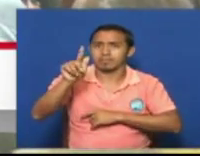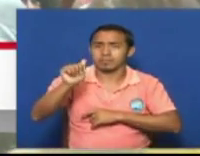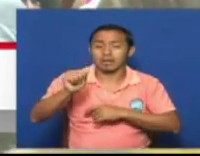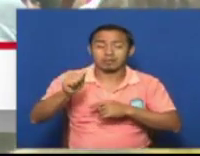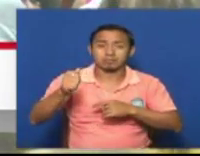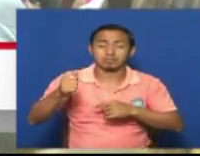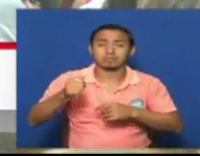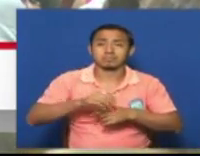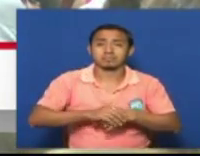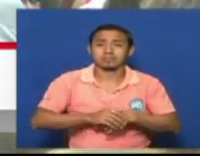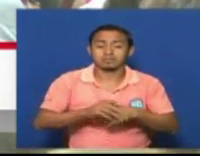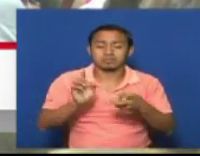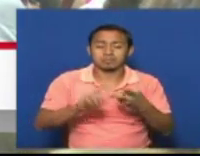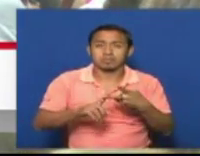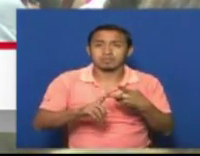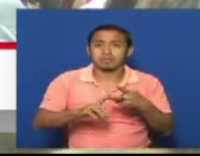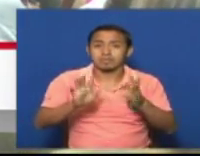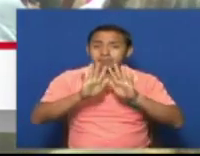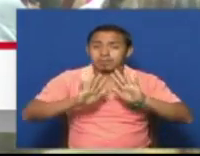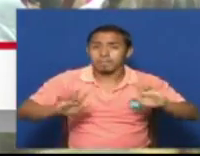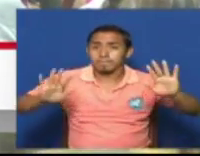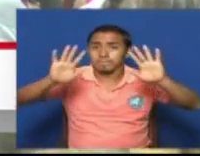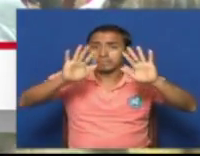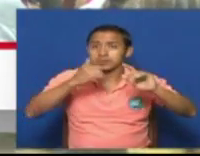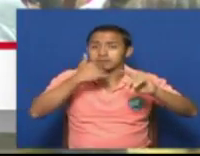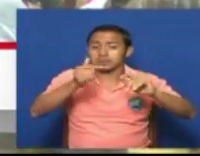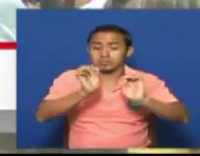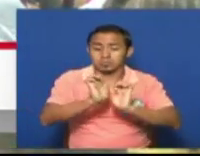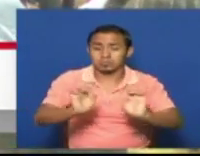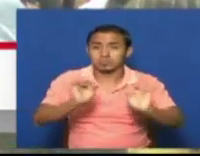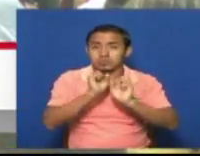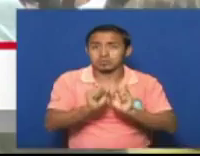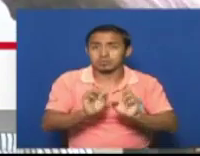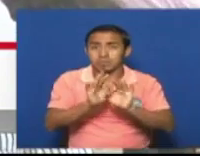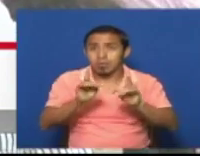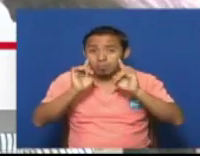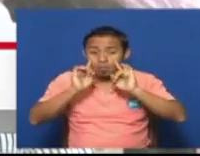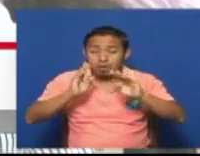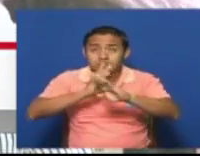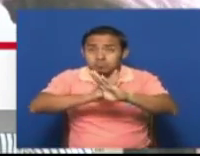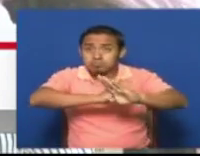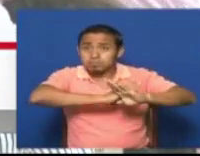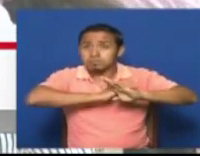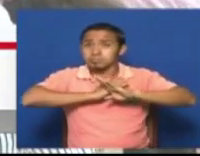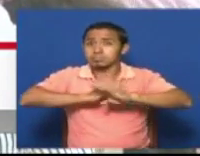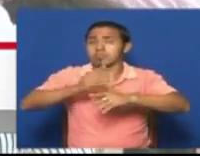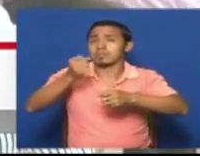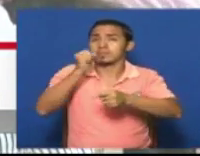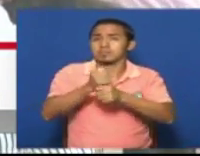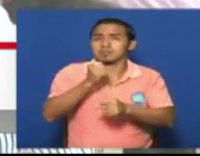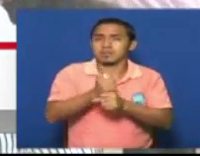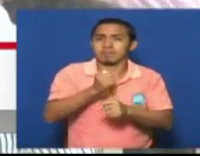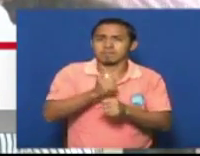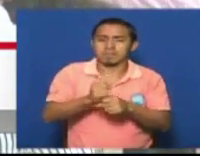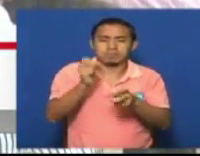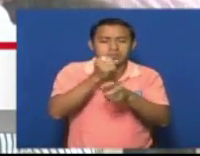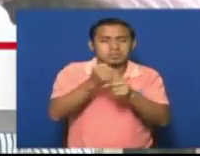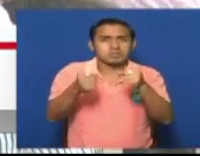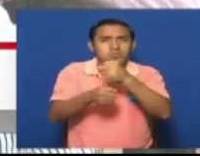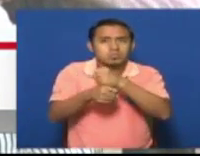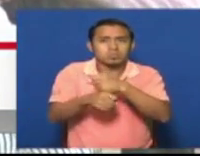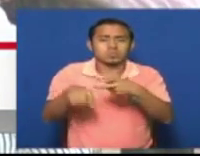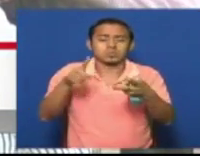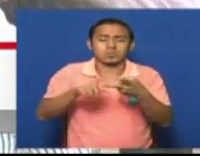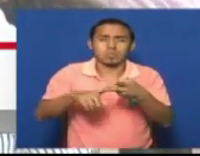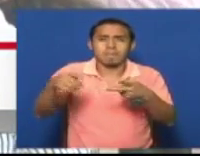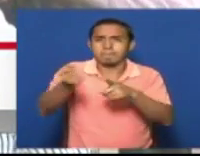reciente la convención dice que los niños y las niñas deben de estar protegidos de toda forma de explotación sexual de toda forma de